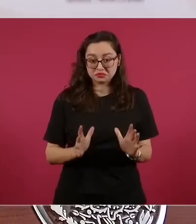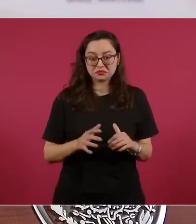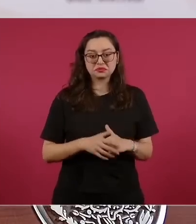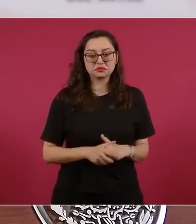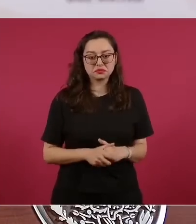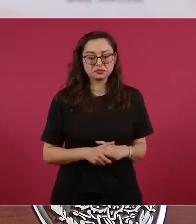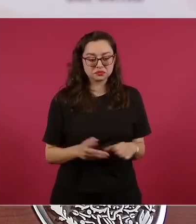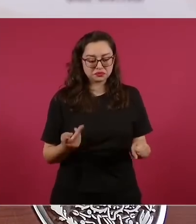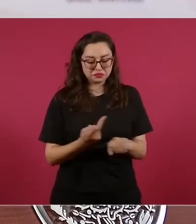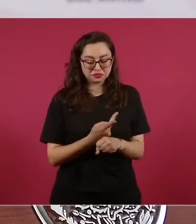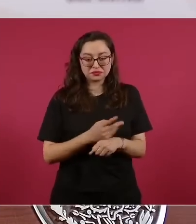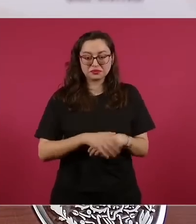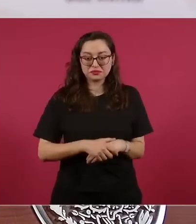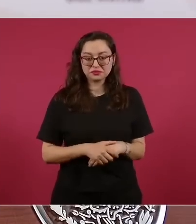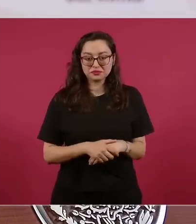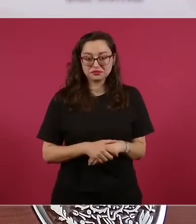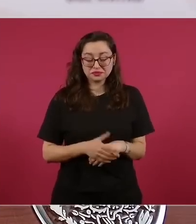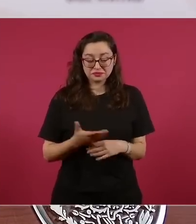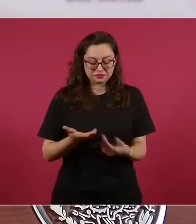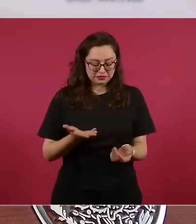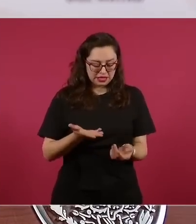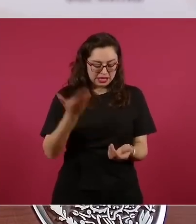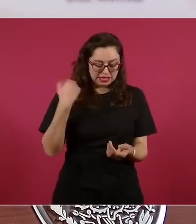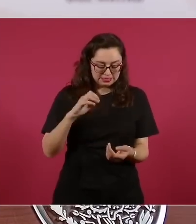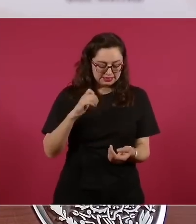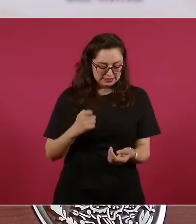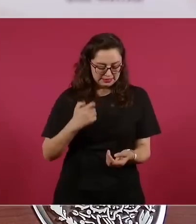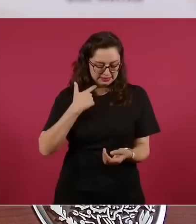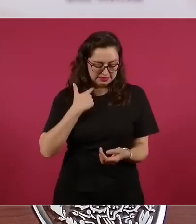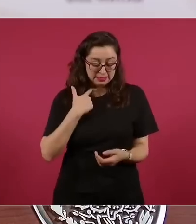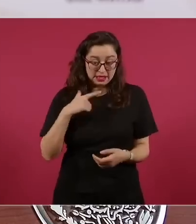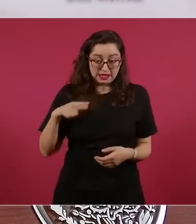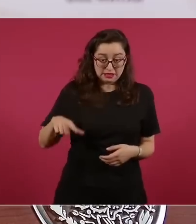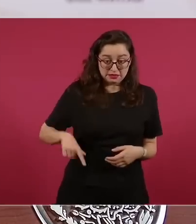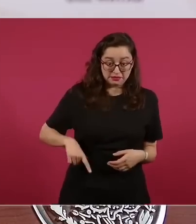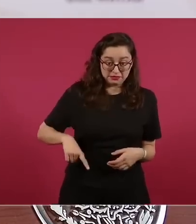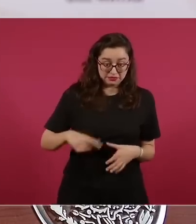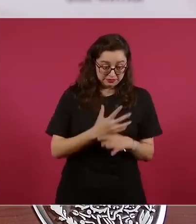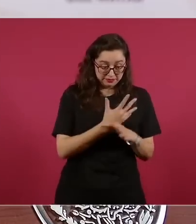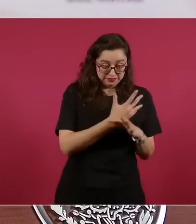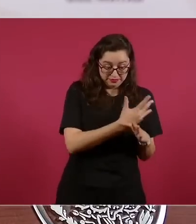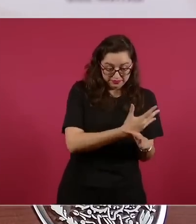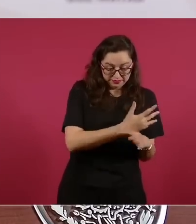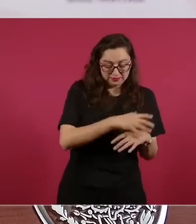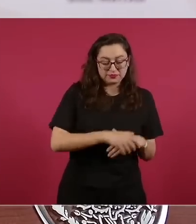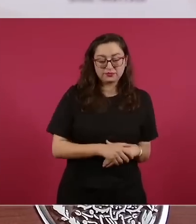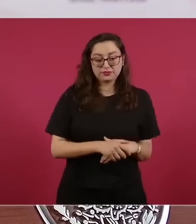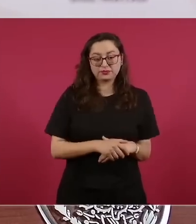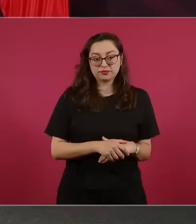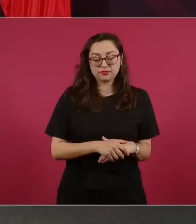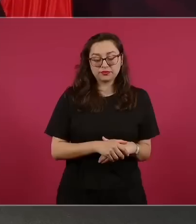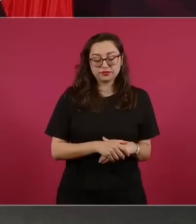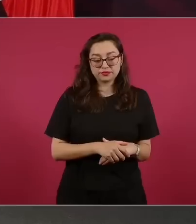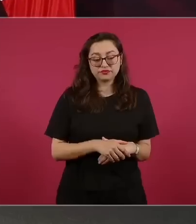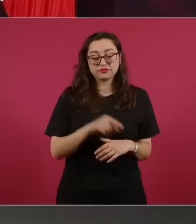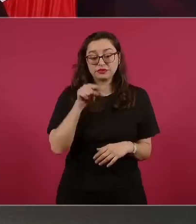las policías, la policía de Iguala, la policía de Cocula, ¿sí?, y los